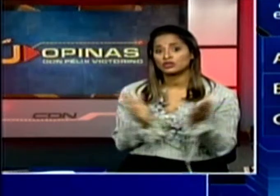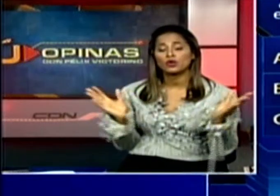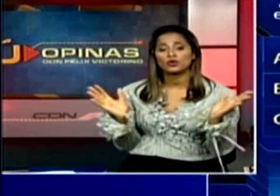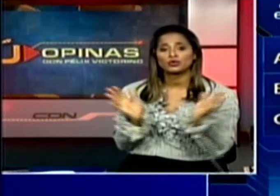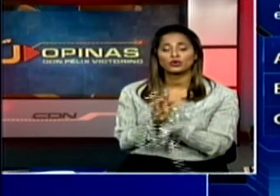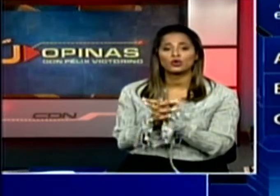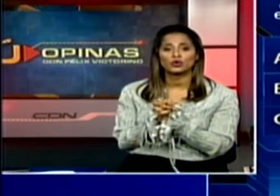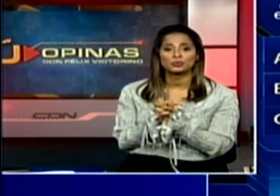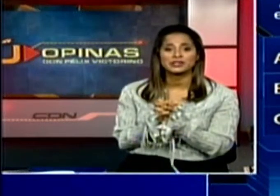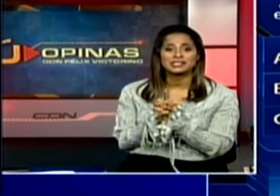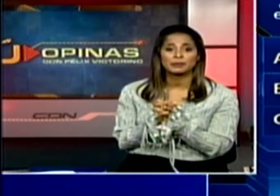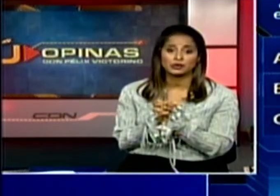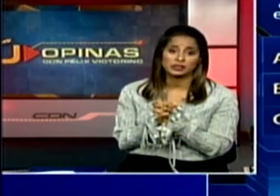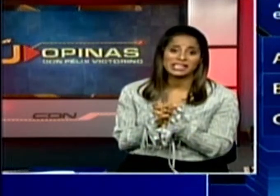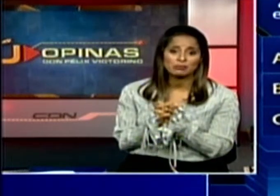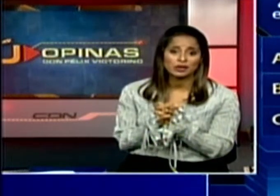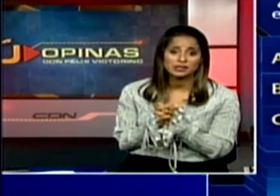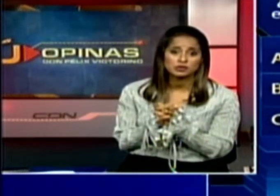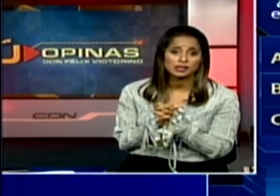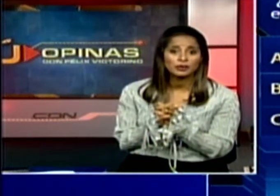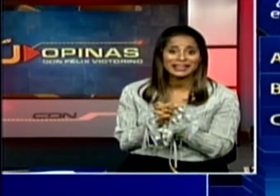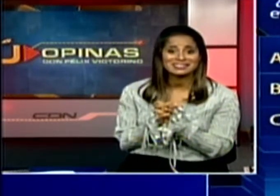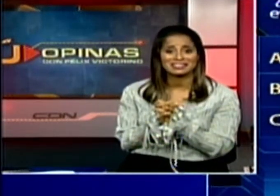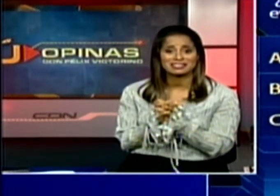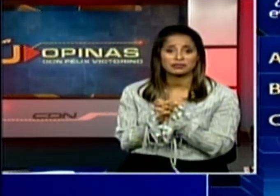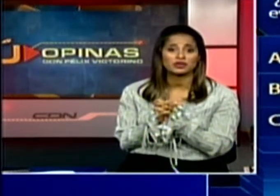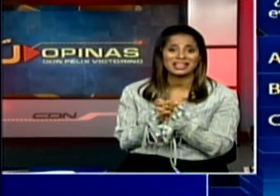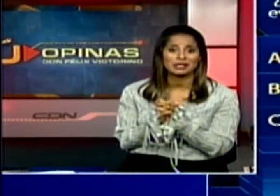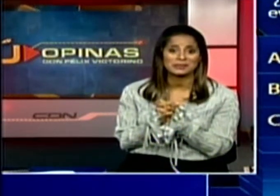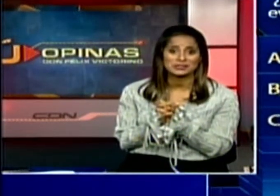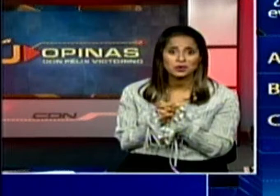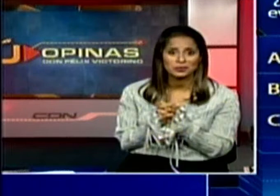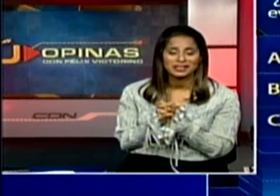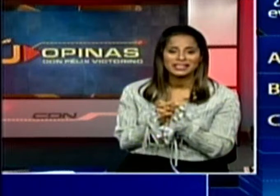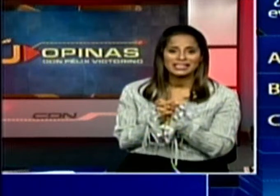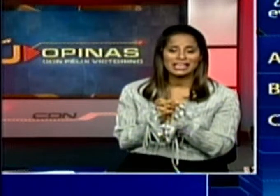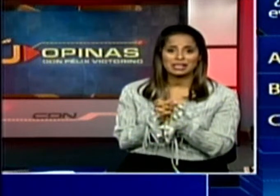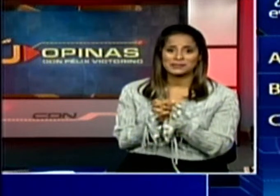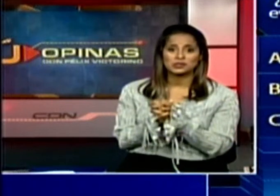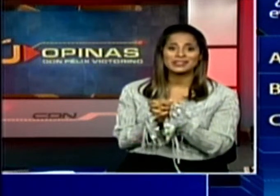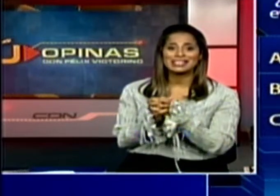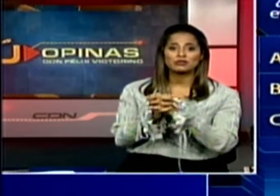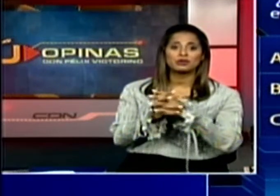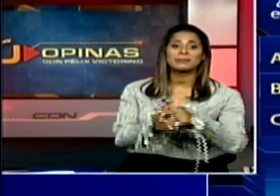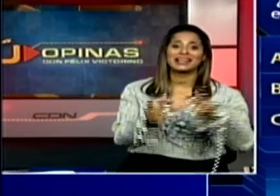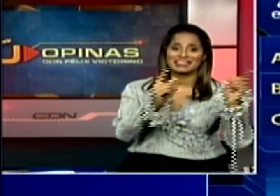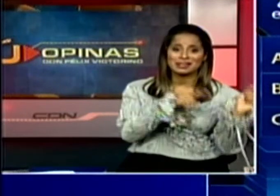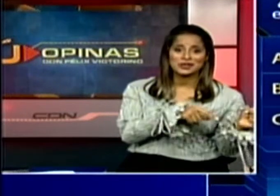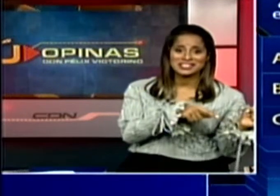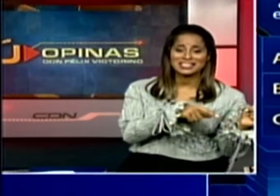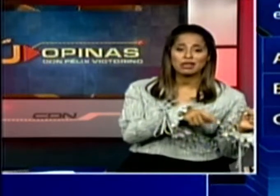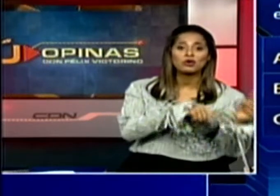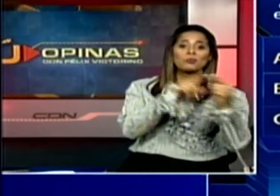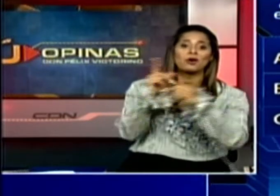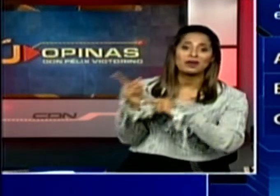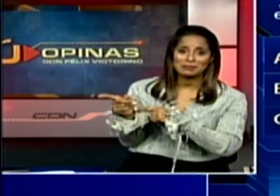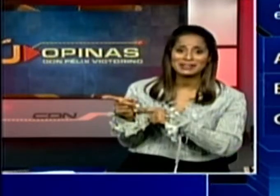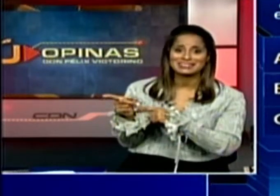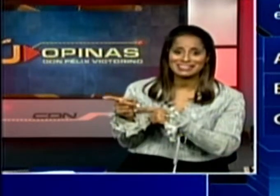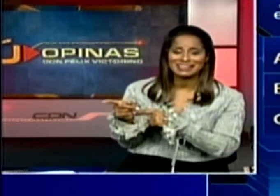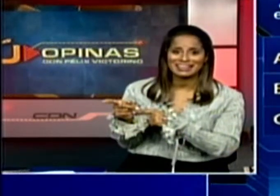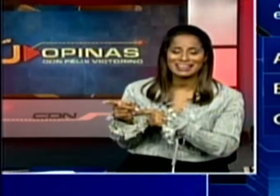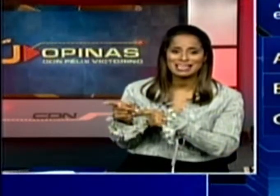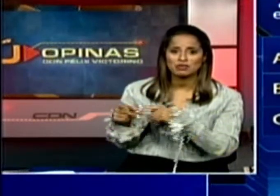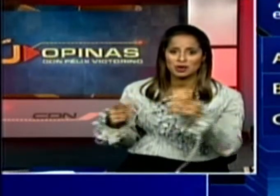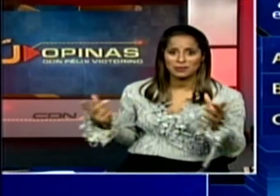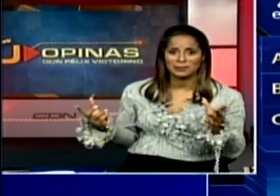En todos los municipios en donde tenemos casos ahora es el desafío de la adaptación. Y la adaptación tanto fue para quedarnos encerrados como ahora para